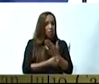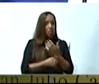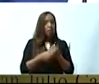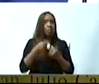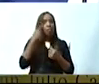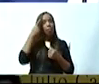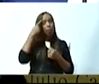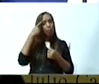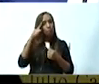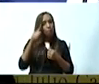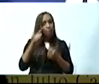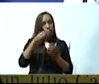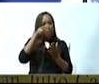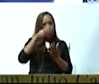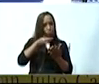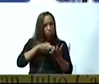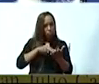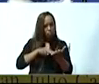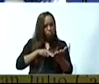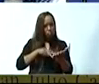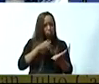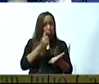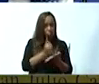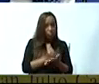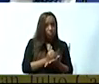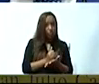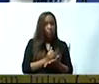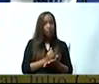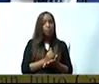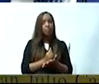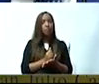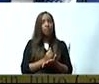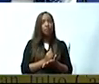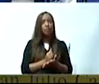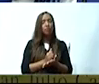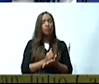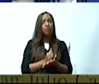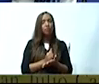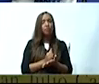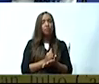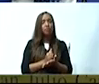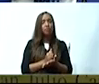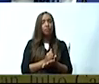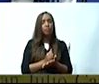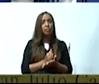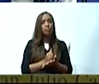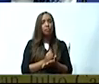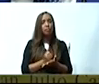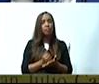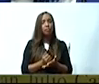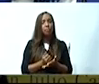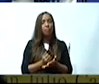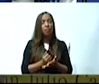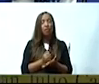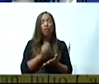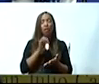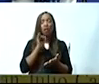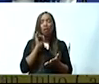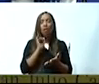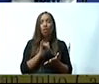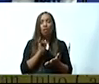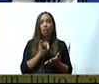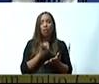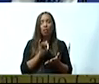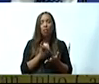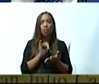colega Fran Paulino, que tenemos que referirnos muchas veces de manera docente, porque en Dominicana no se tiene